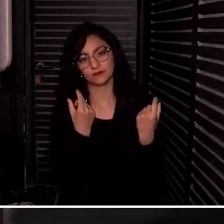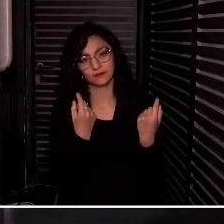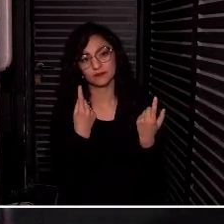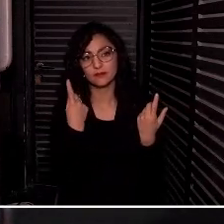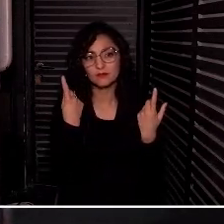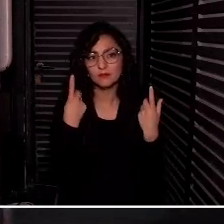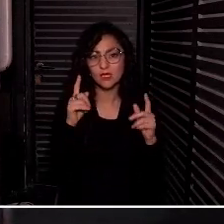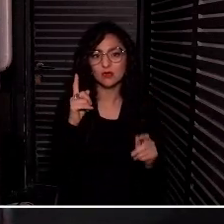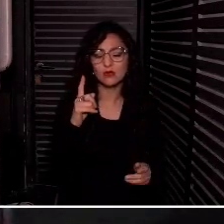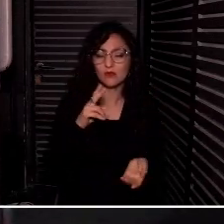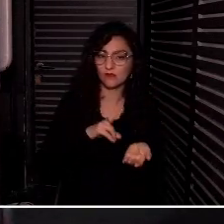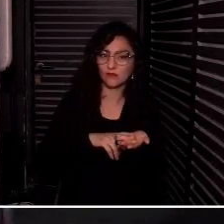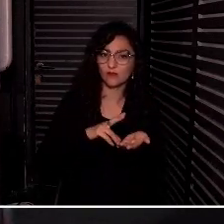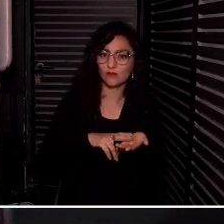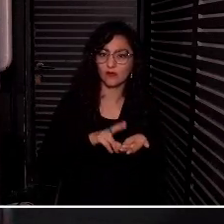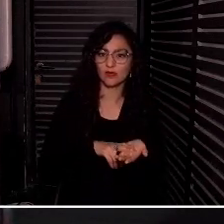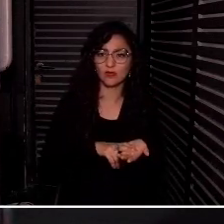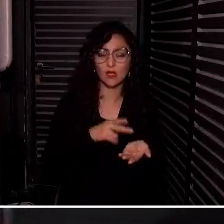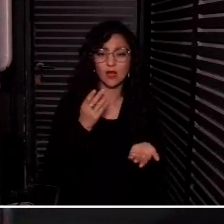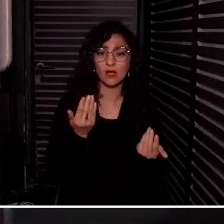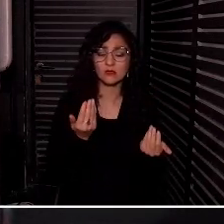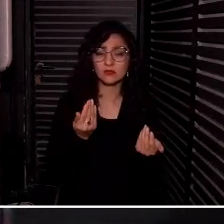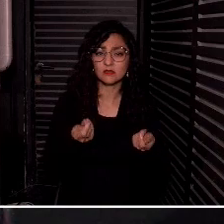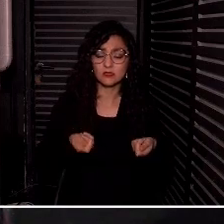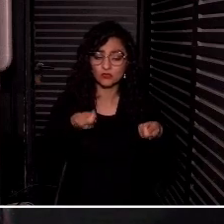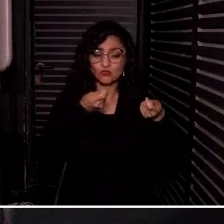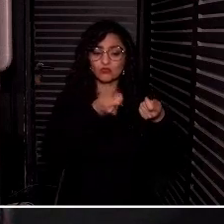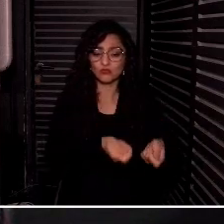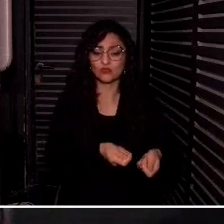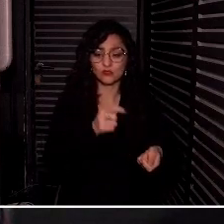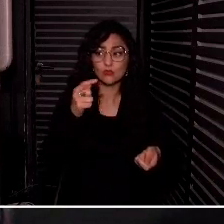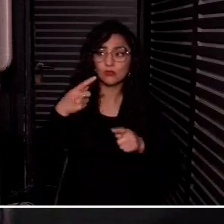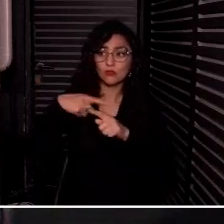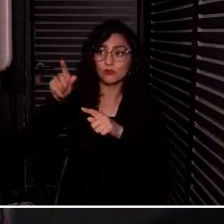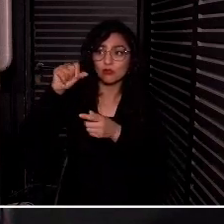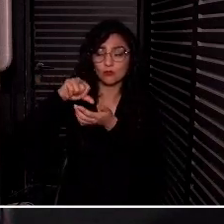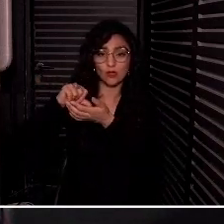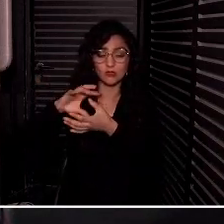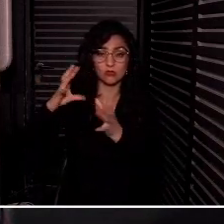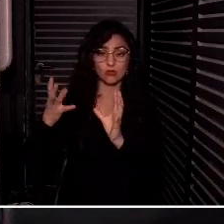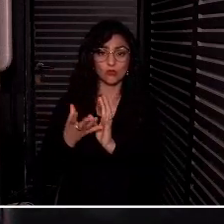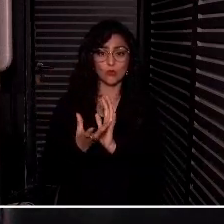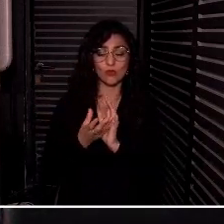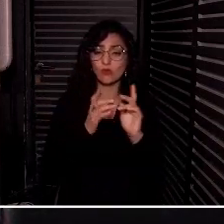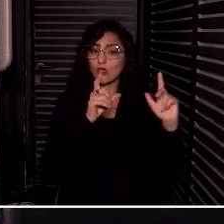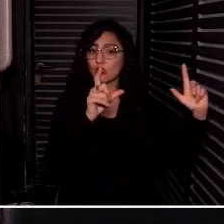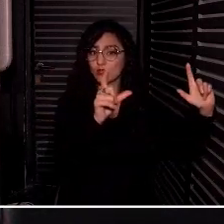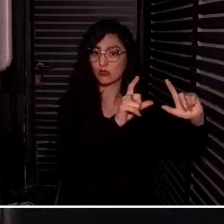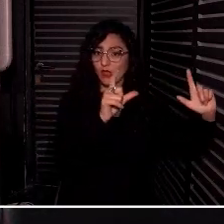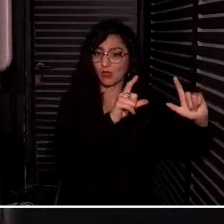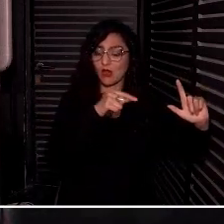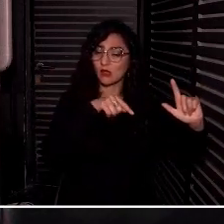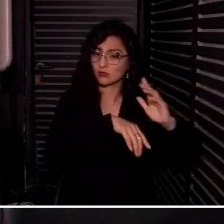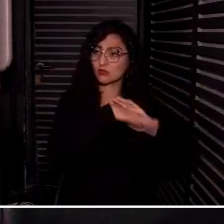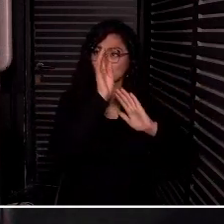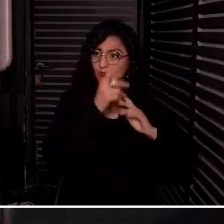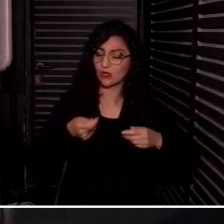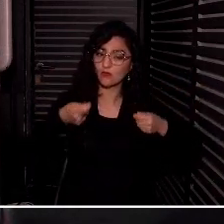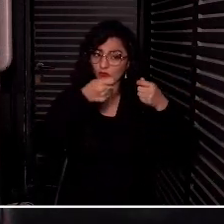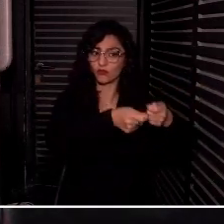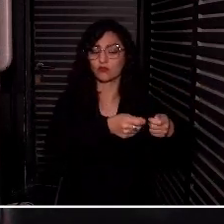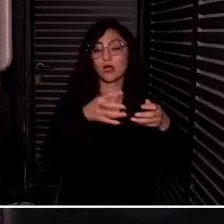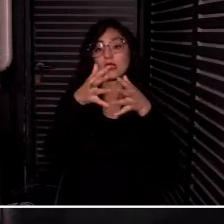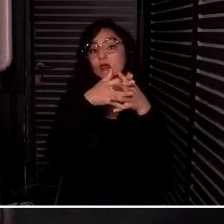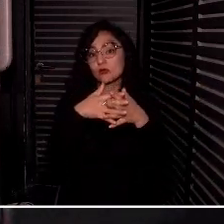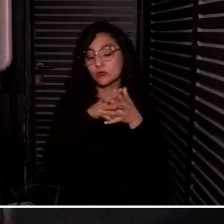pero la verdad es que si se requiere financiamiento en muchas partes del mundo la televisión es la que recibe la mayor cantidad de inversión Estados Unidos